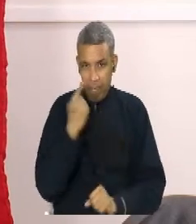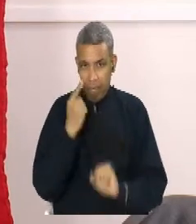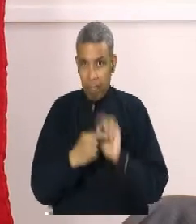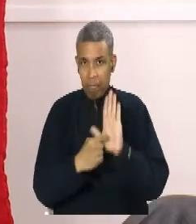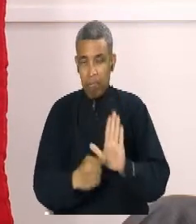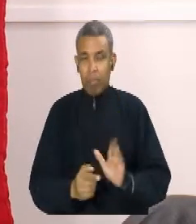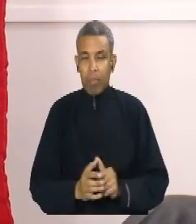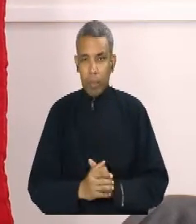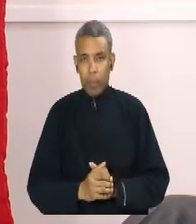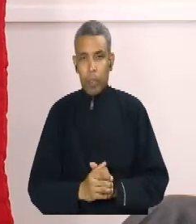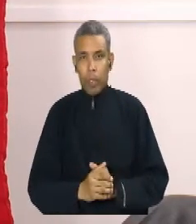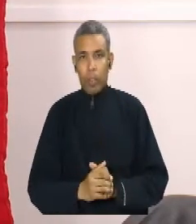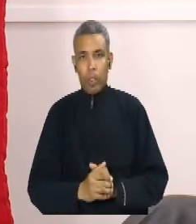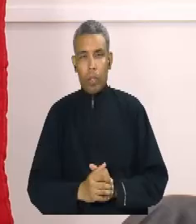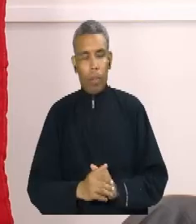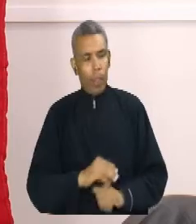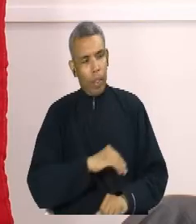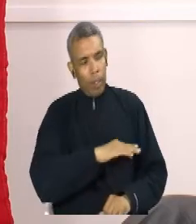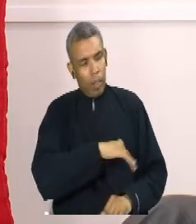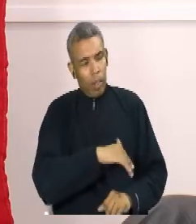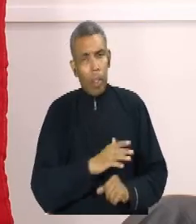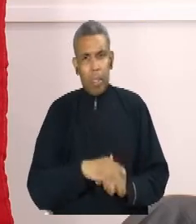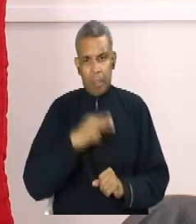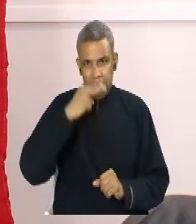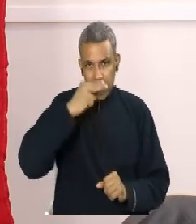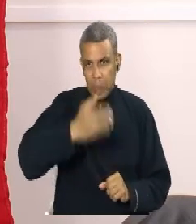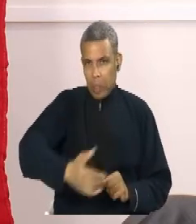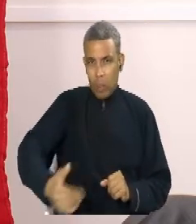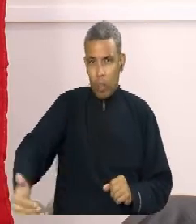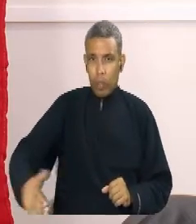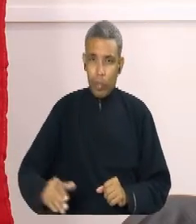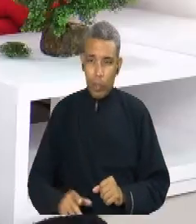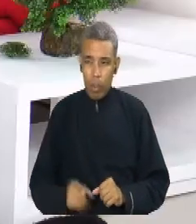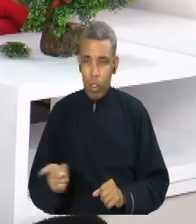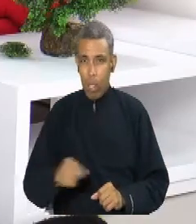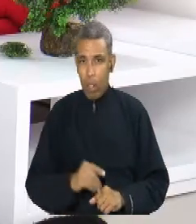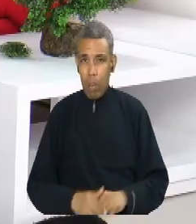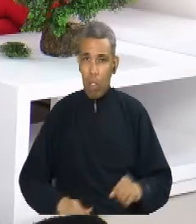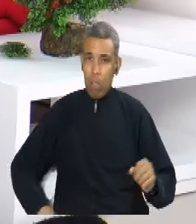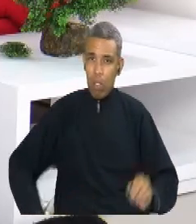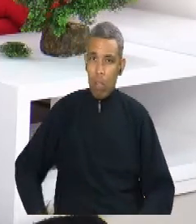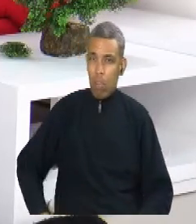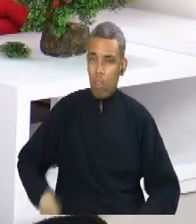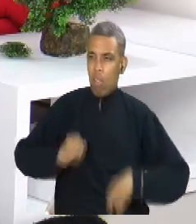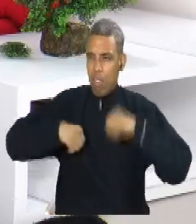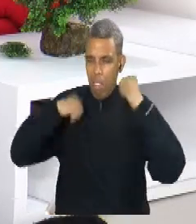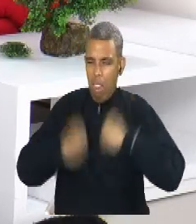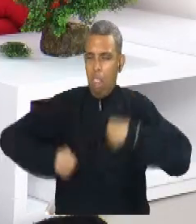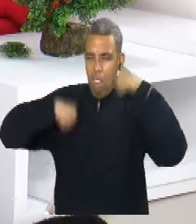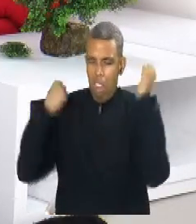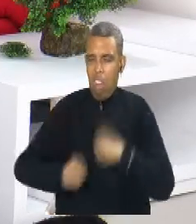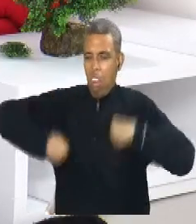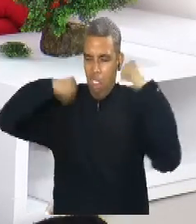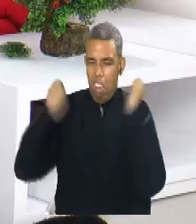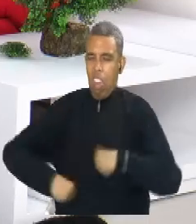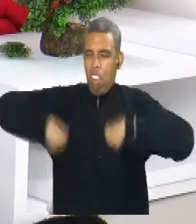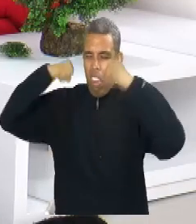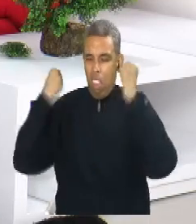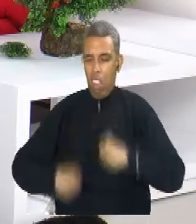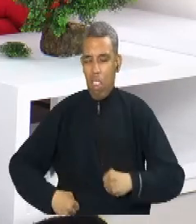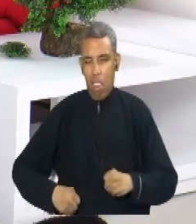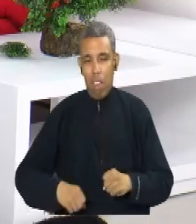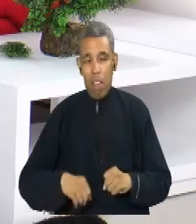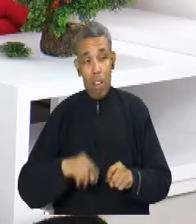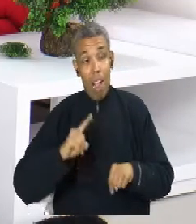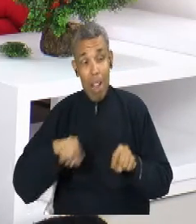hablar un poco sobre las pataletas doctor ha tenido hijos para talentosos si inolvidable una pataleta que hizo mi hijo una vez